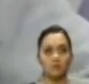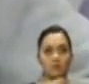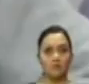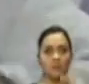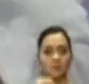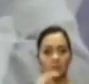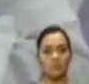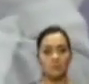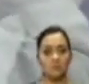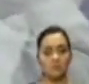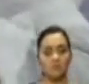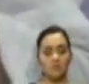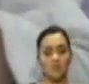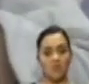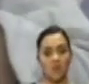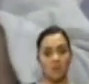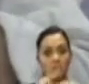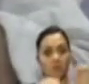para estudiantes,